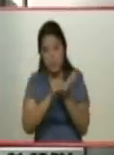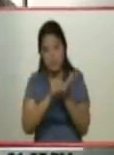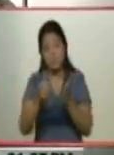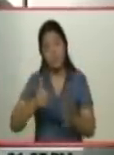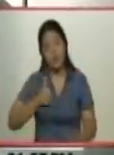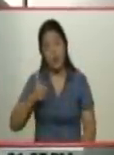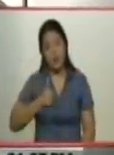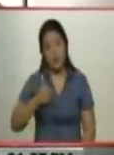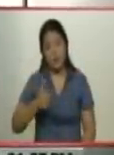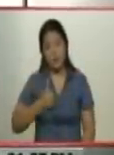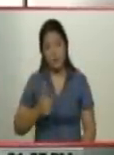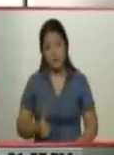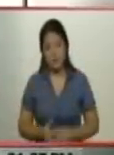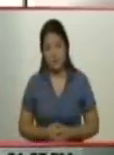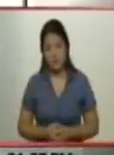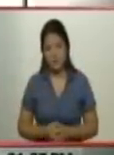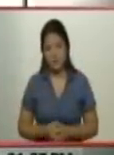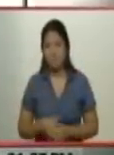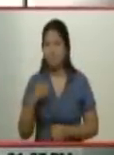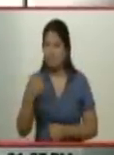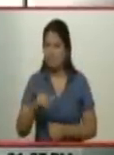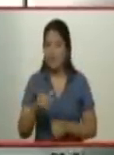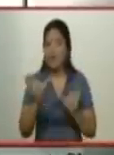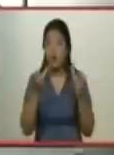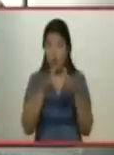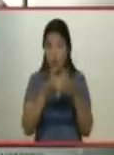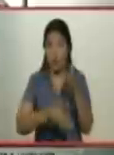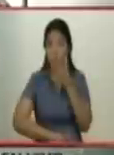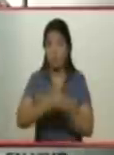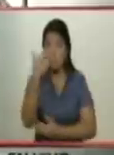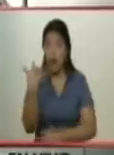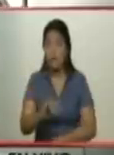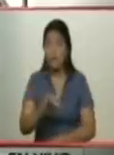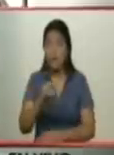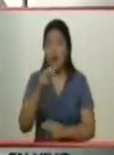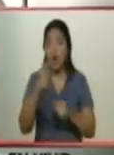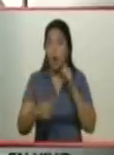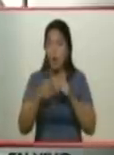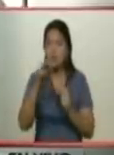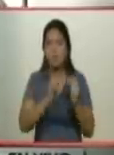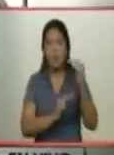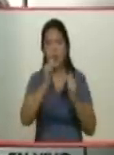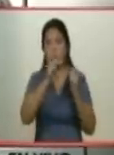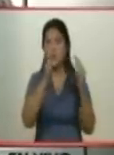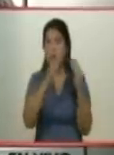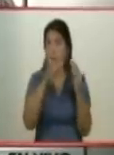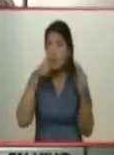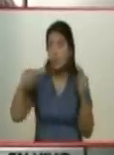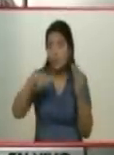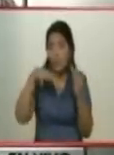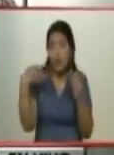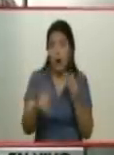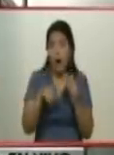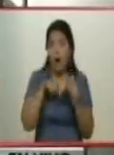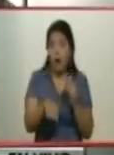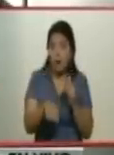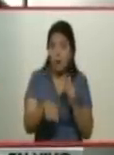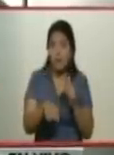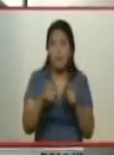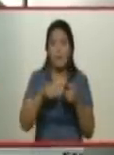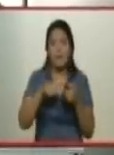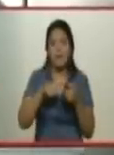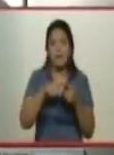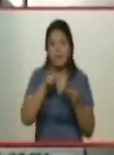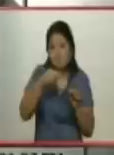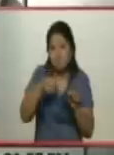aprovechando esto tenían en su poder estas bandas material para la construcción de las viviendas de nuestro pueblo que está desde cerraduras